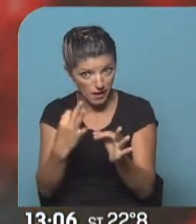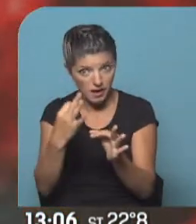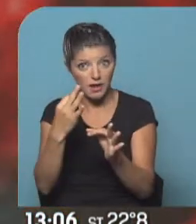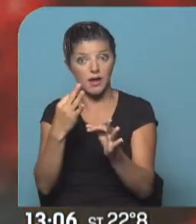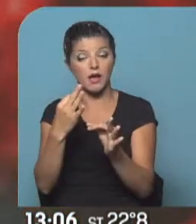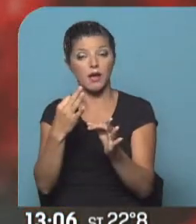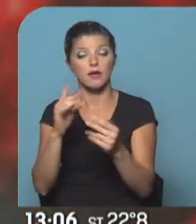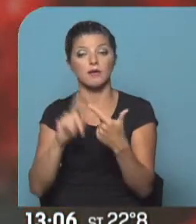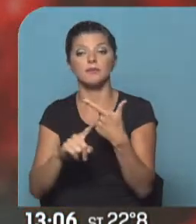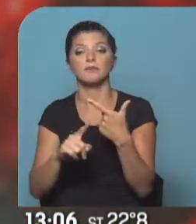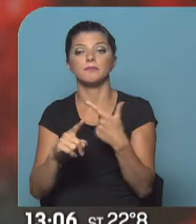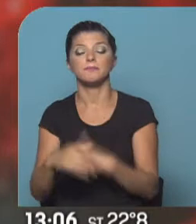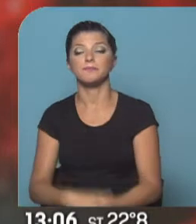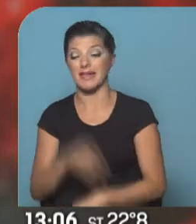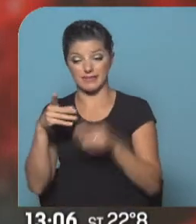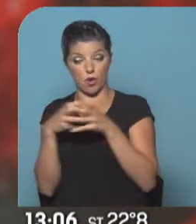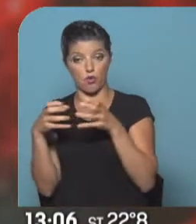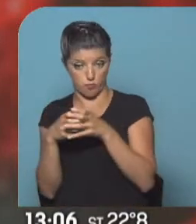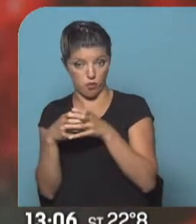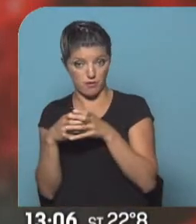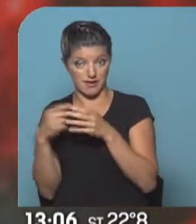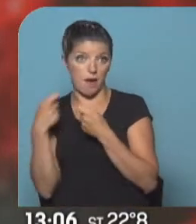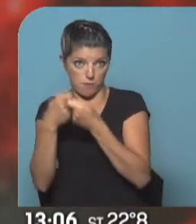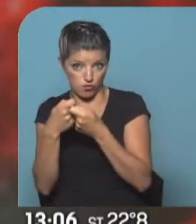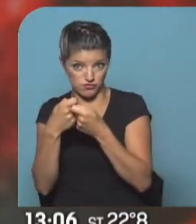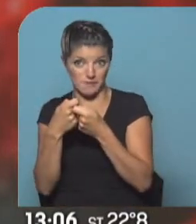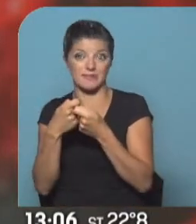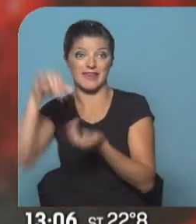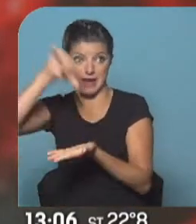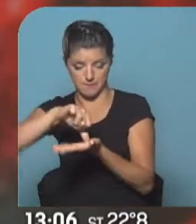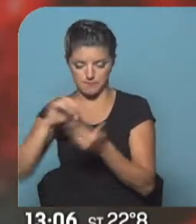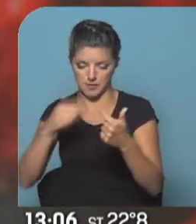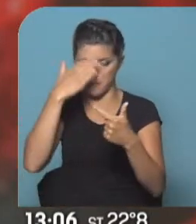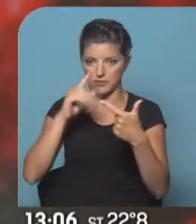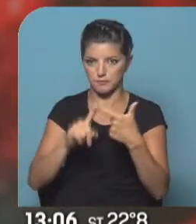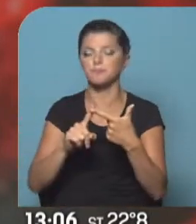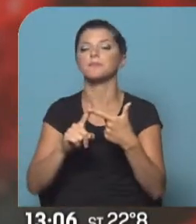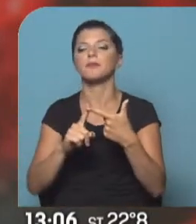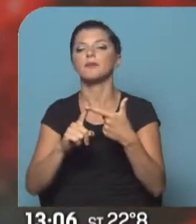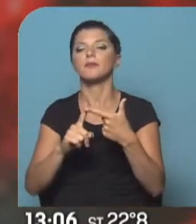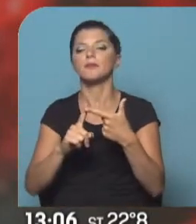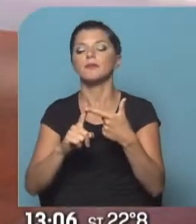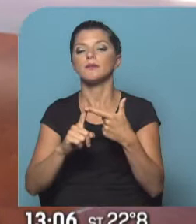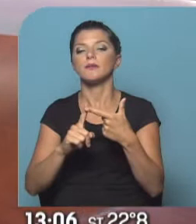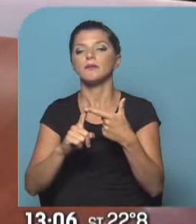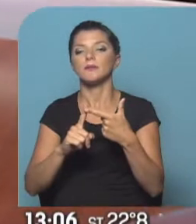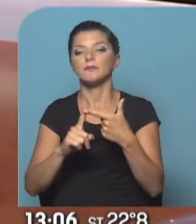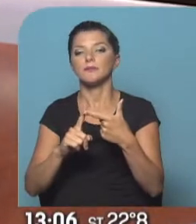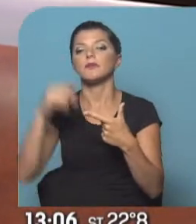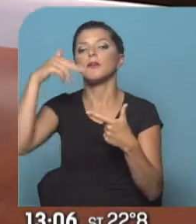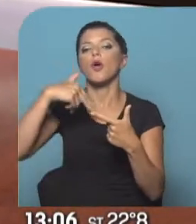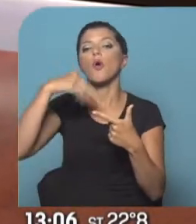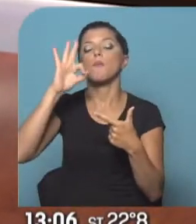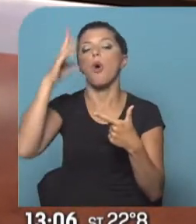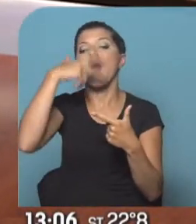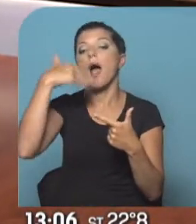justamente, los hutis auspiciados por Irán, 1. 2, la purga que ha emprendido Mohammed bin